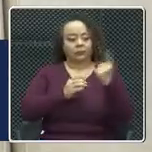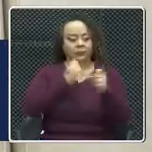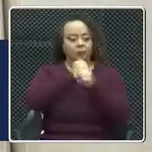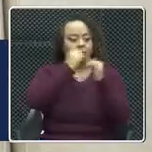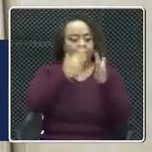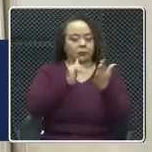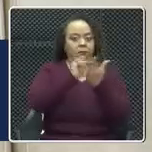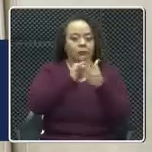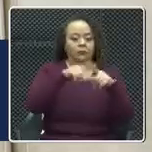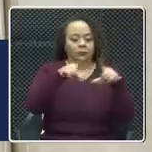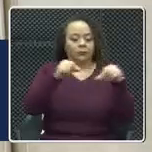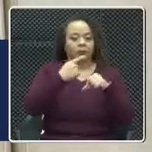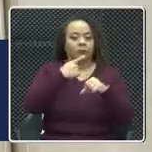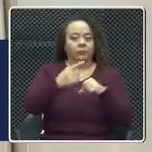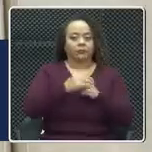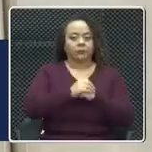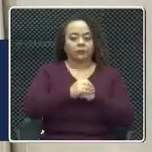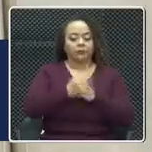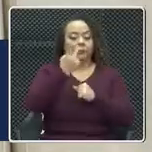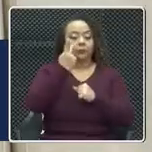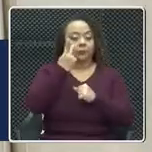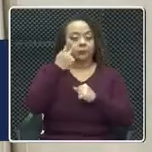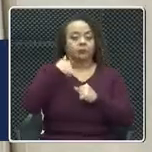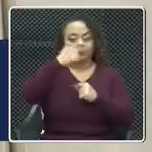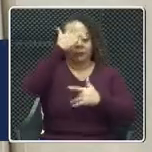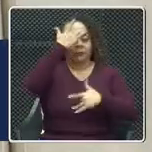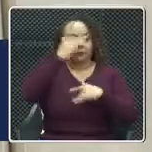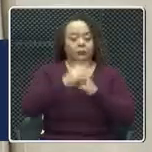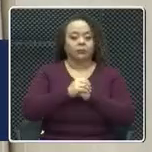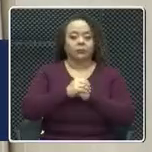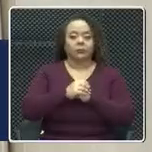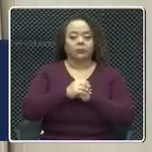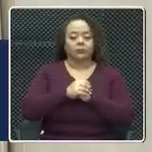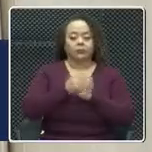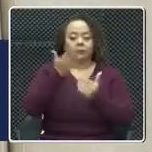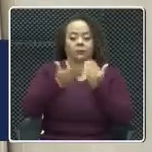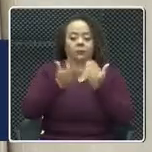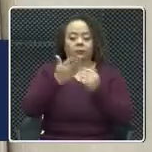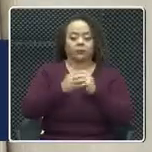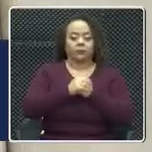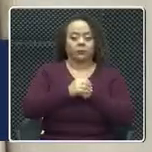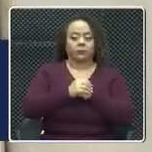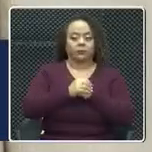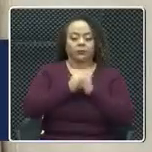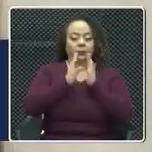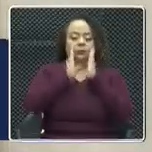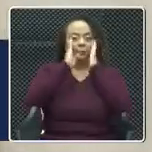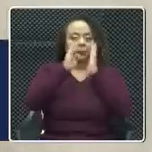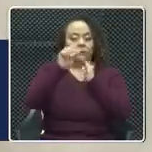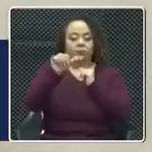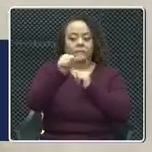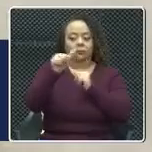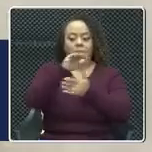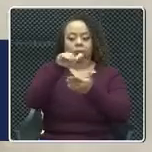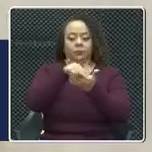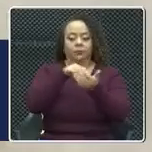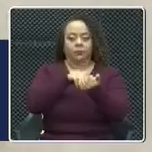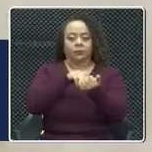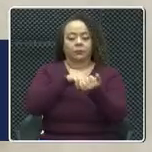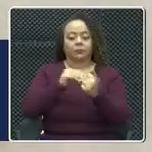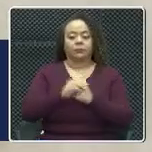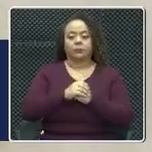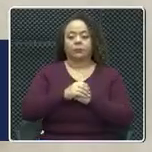esa referencia donde claro. dice, estoy enfermo, ¿verdad? Claro. Tal vez no atendieron en otro centro